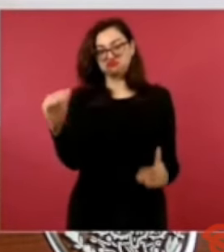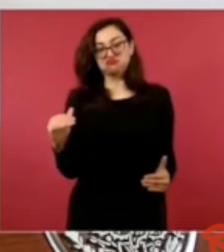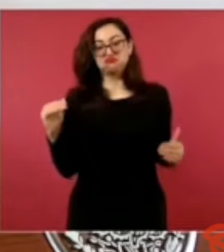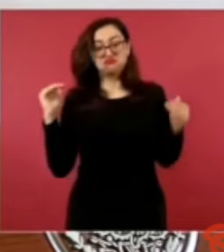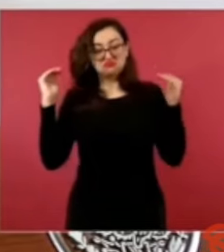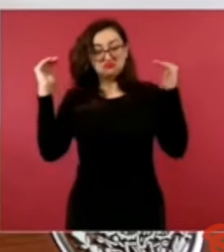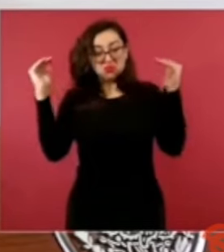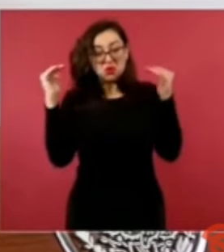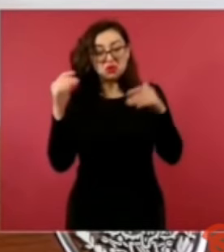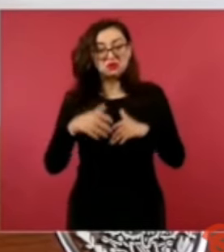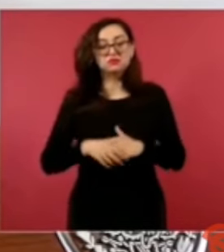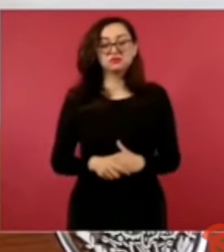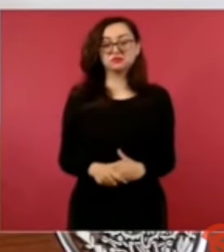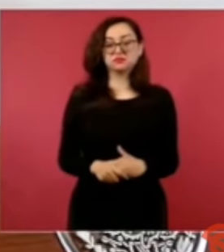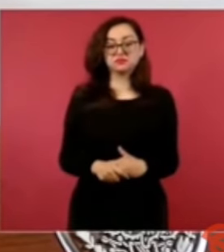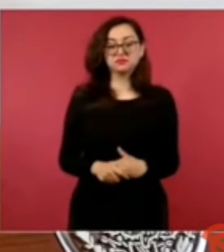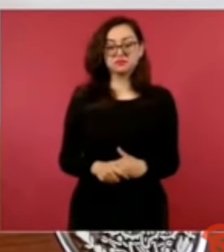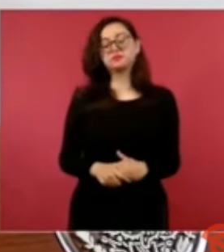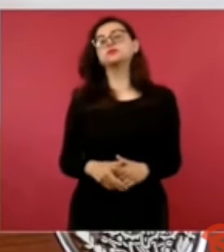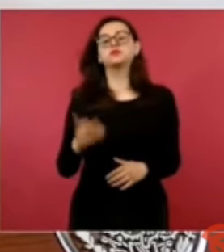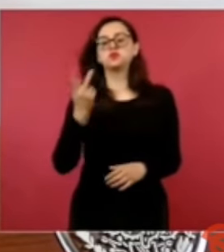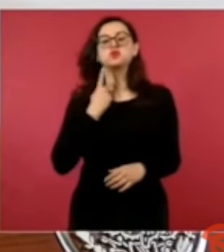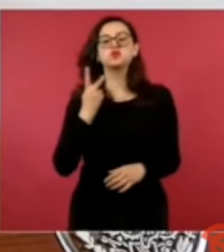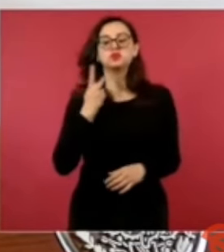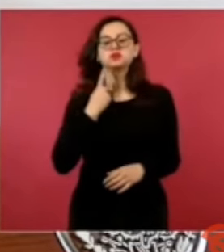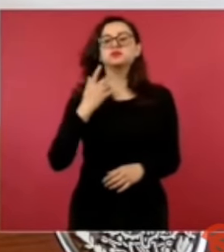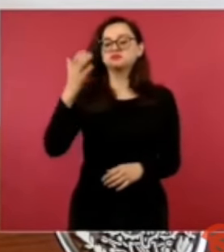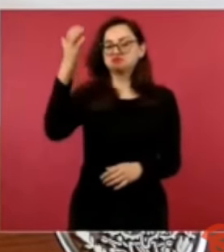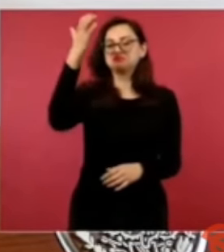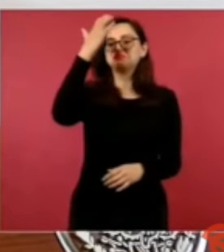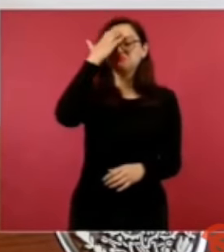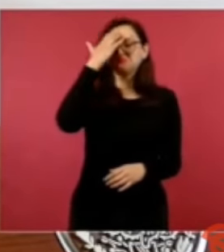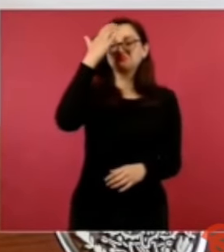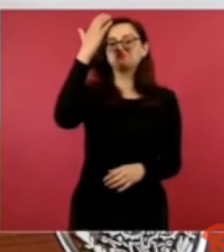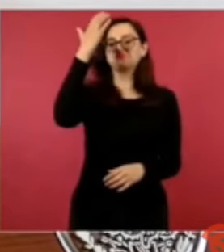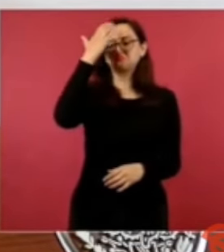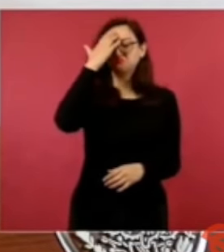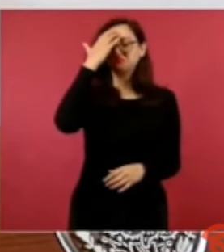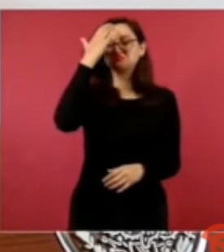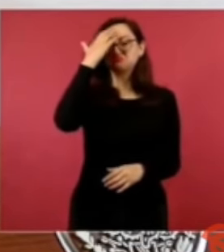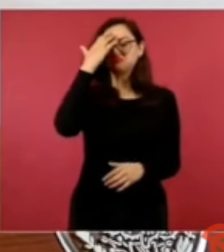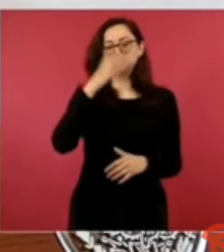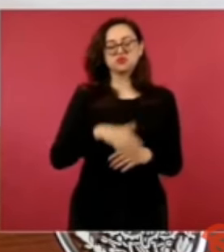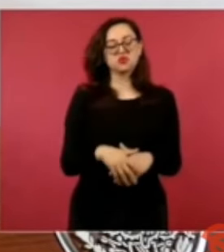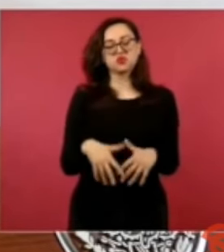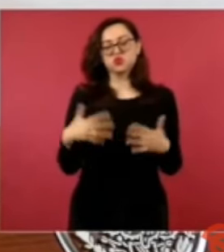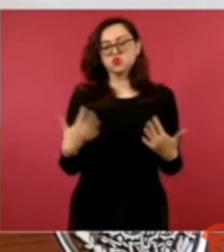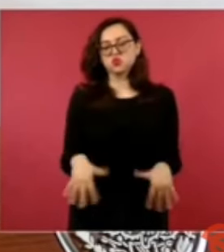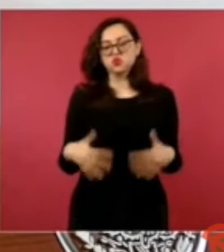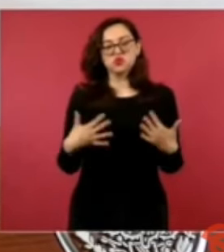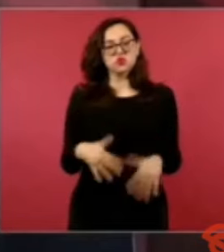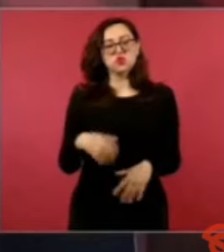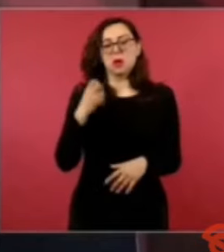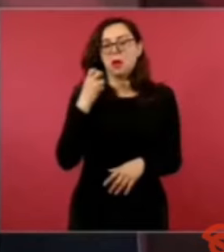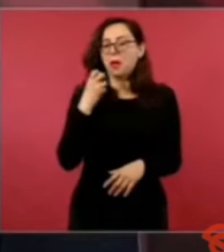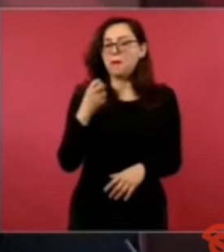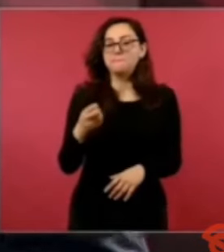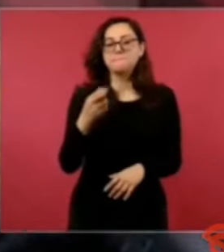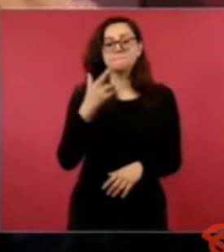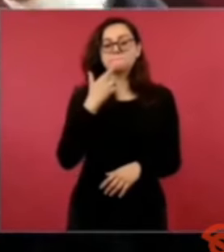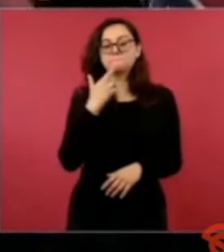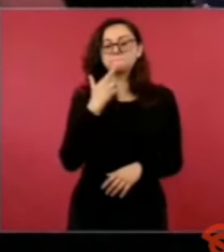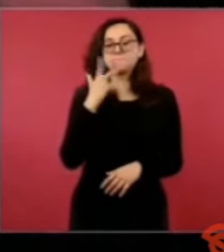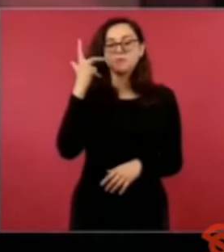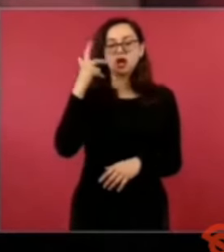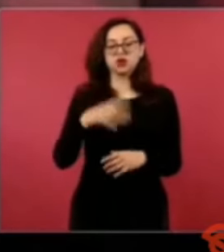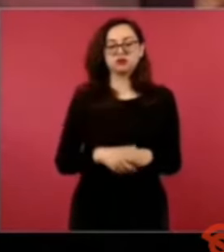consciente un pueblo muy politizado Es lo mejor que hay entonces